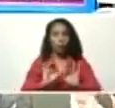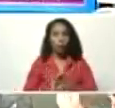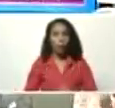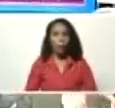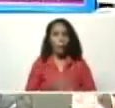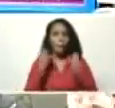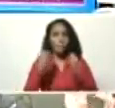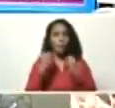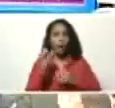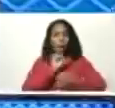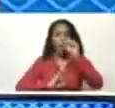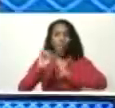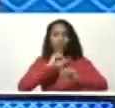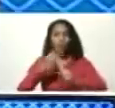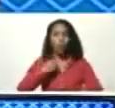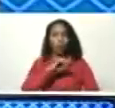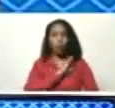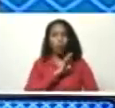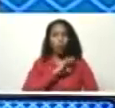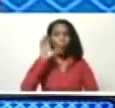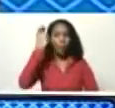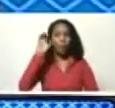para la defensa de nuestra patria.